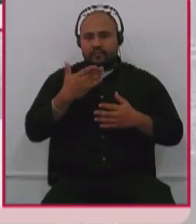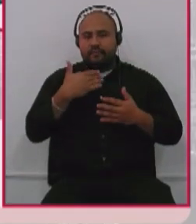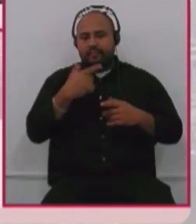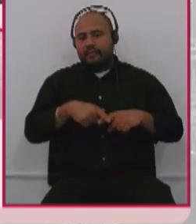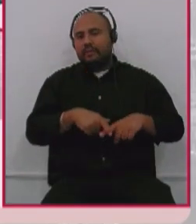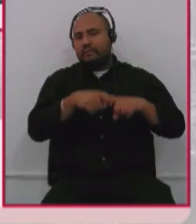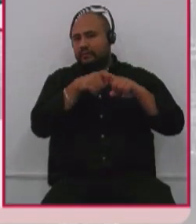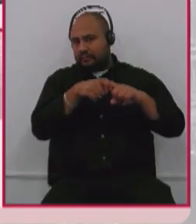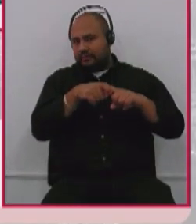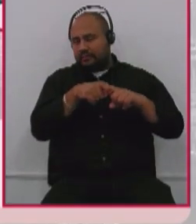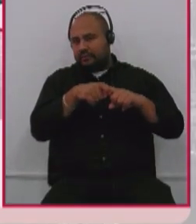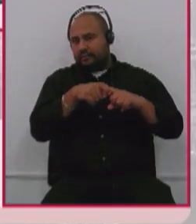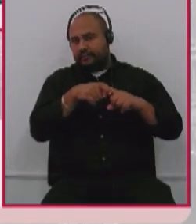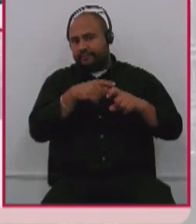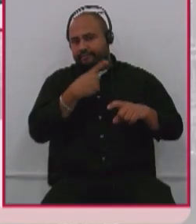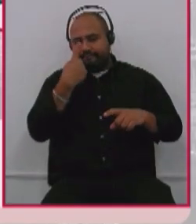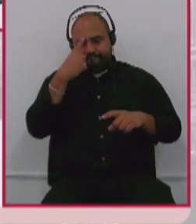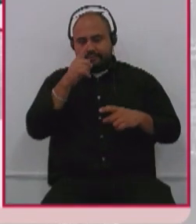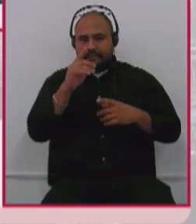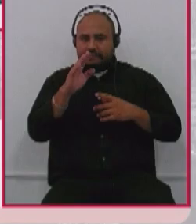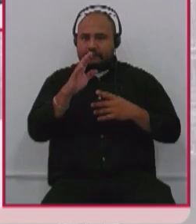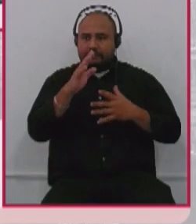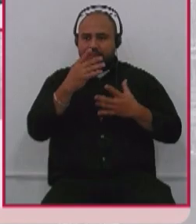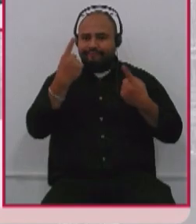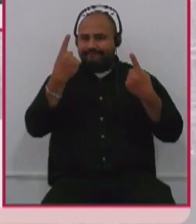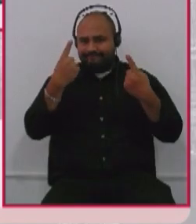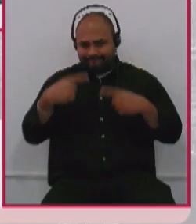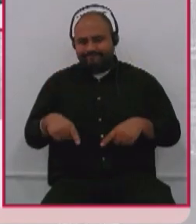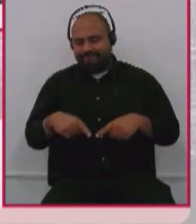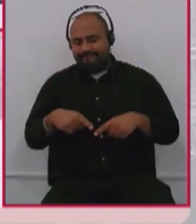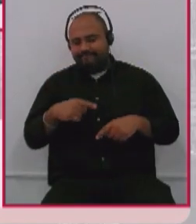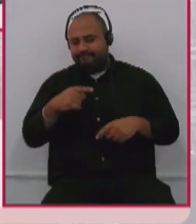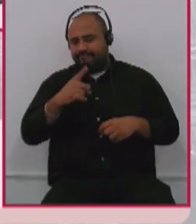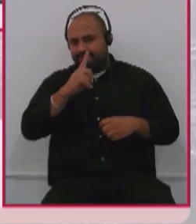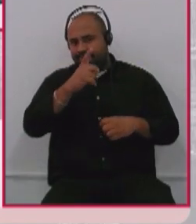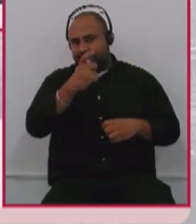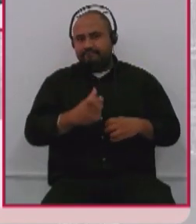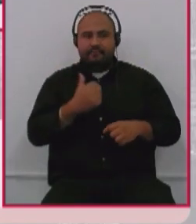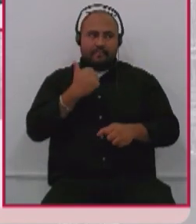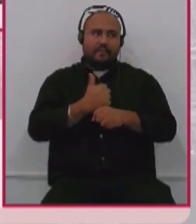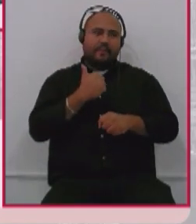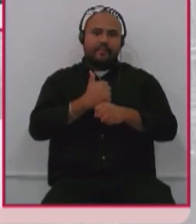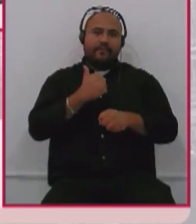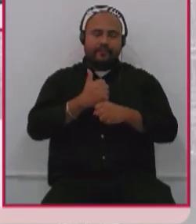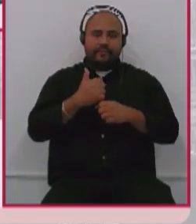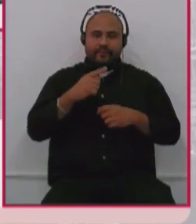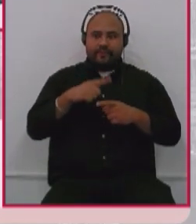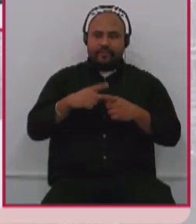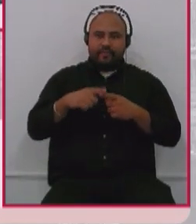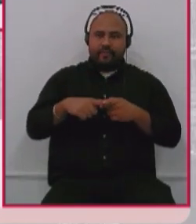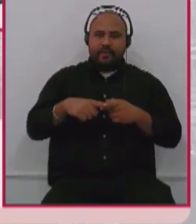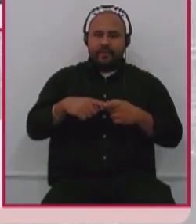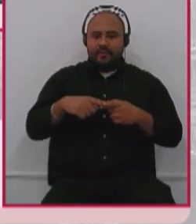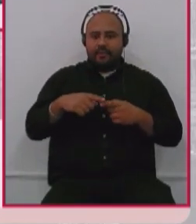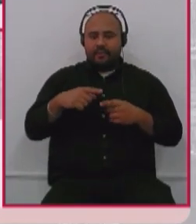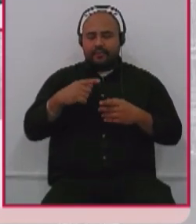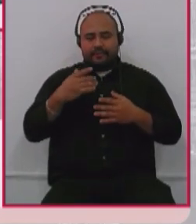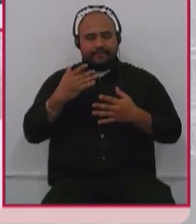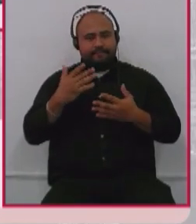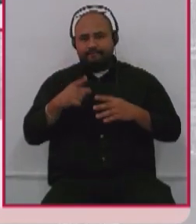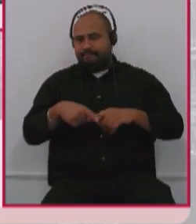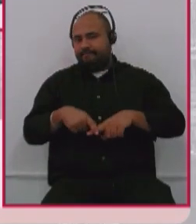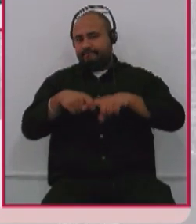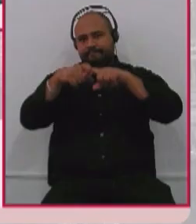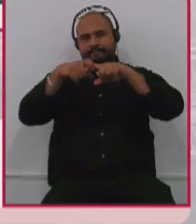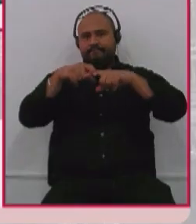un incidente de seguridad. No podíamos seguir teniendo una operación arriesgando la integridad de nuestra gente. Así que